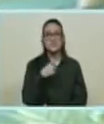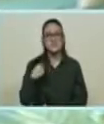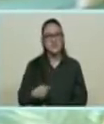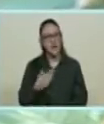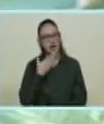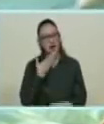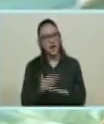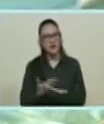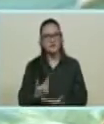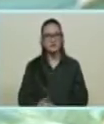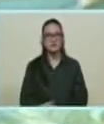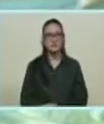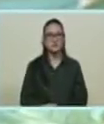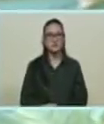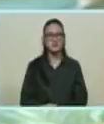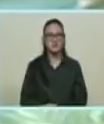China.